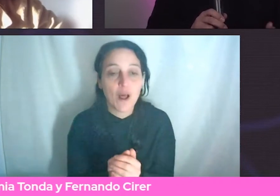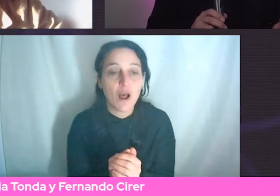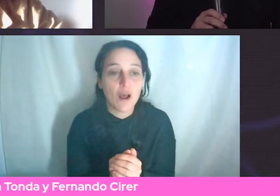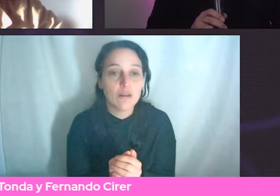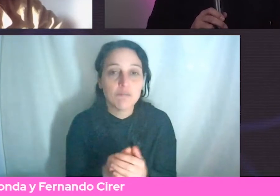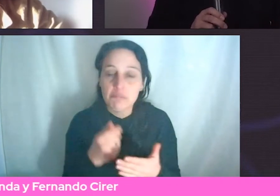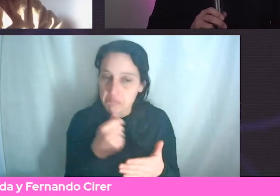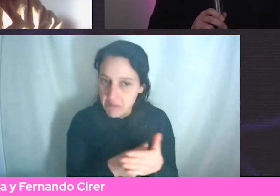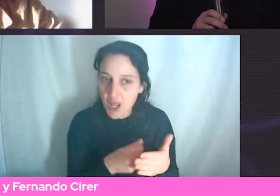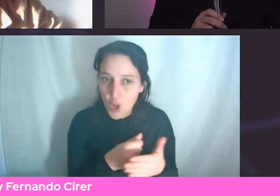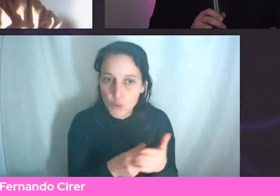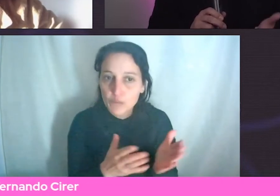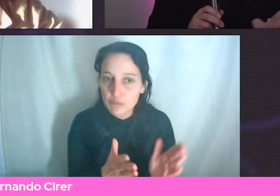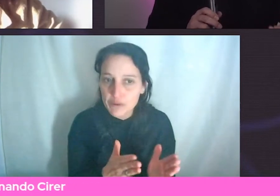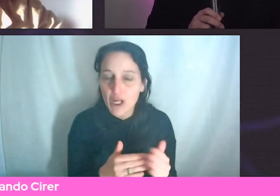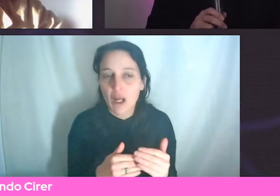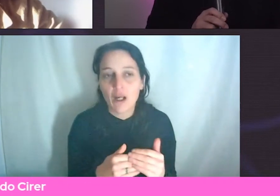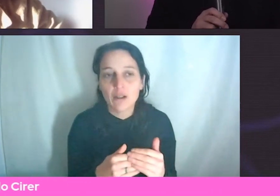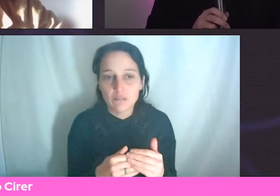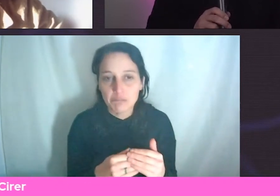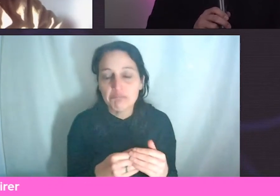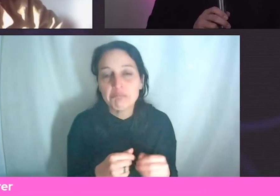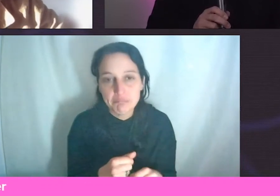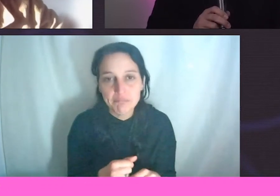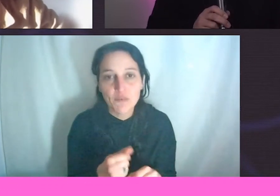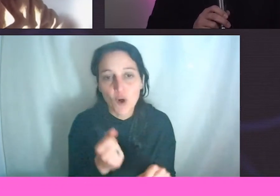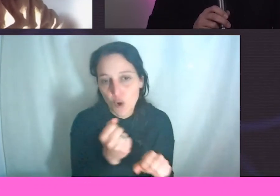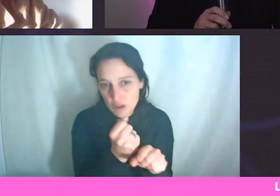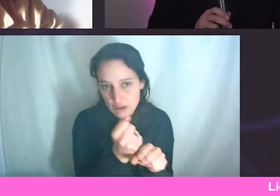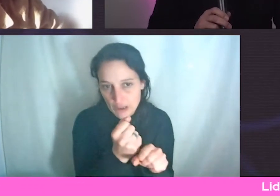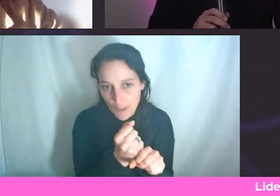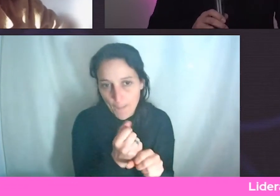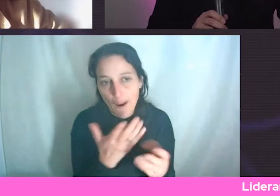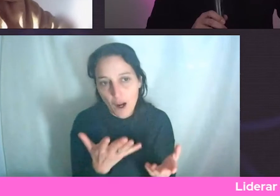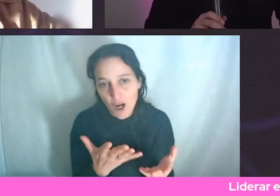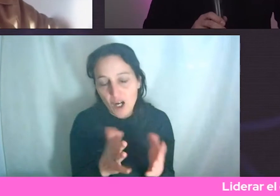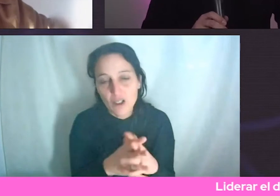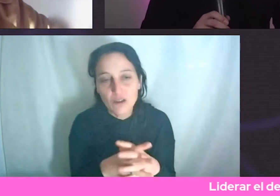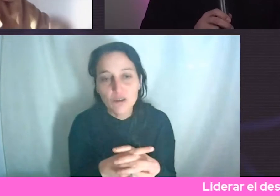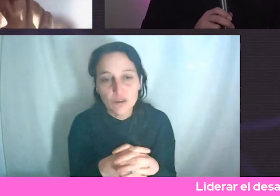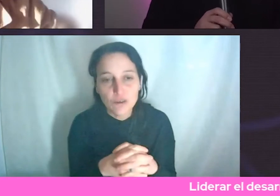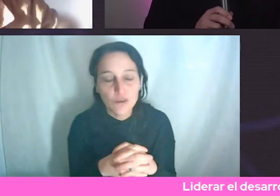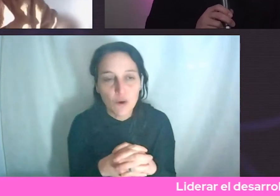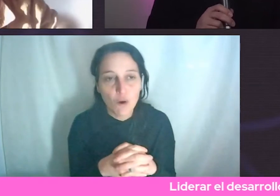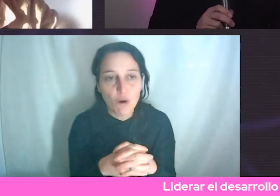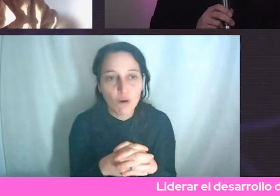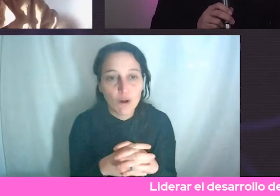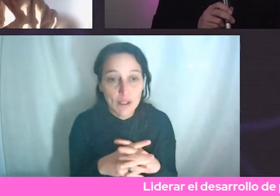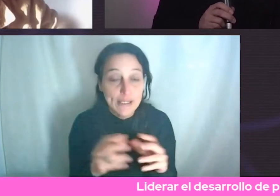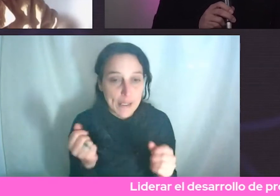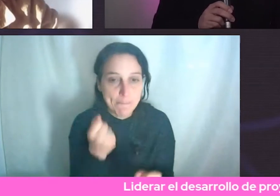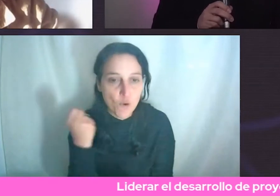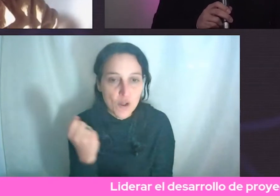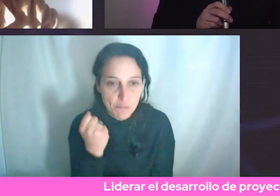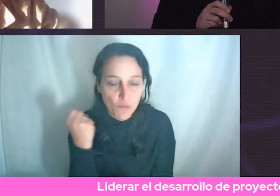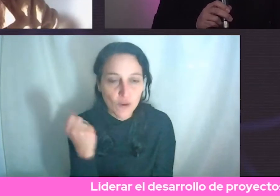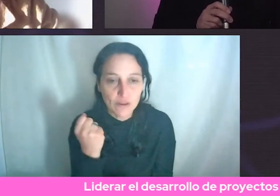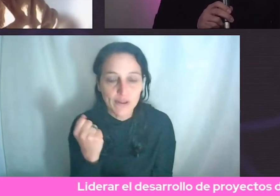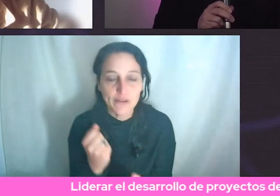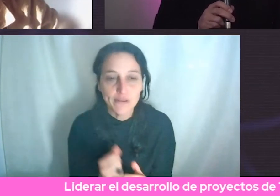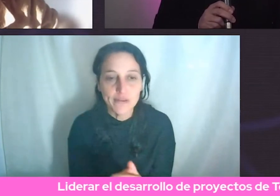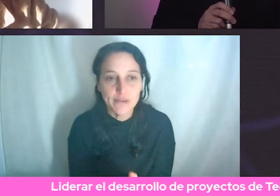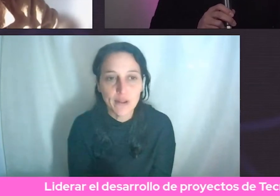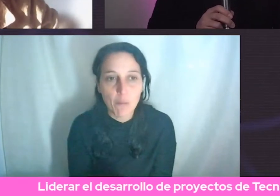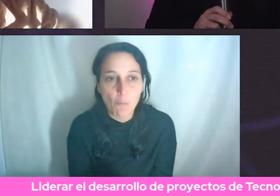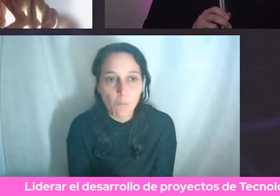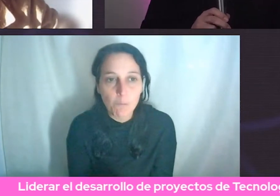habilidades técnicas, a veces más que las habilidades técnicas. Sí. Entonces, creo que hay que habilitar esos caminos.